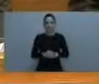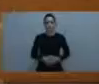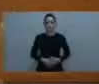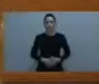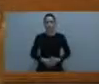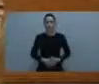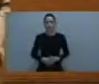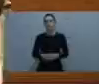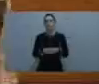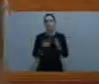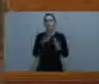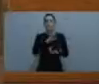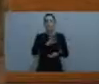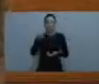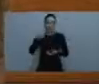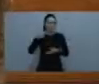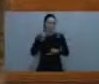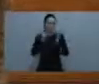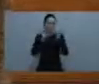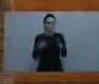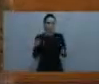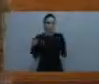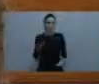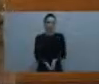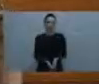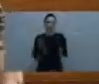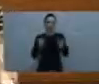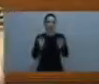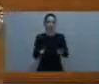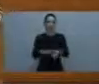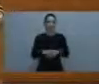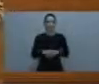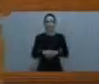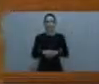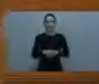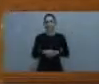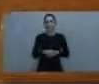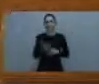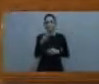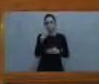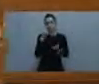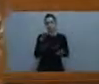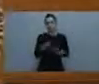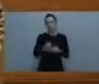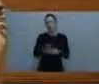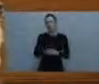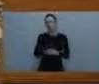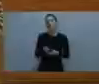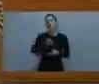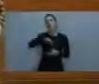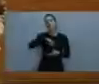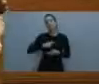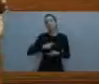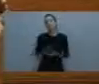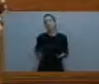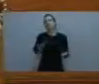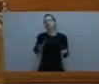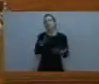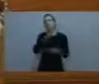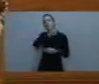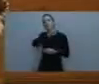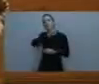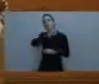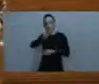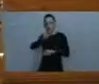Señor presidente, en su línea habitual, en su línea. Verá, nosotros le formalizábamos esta